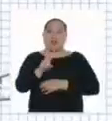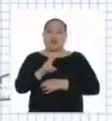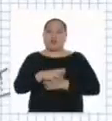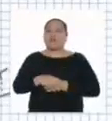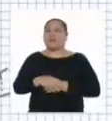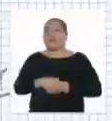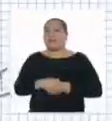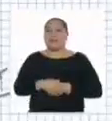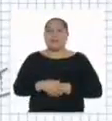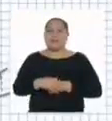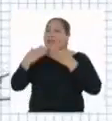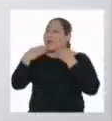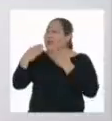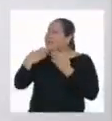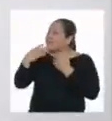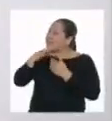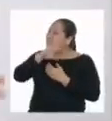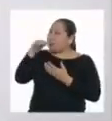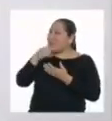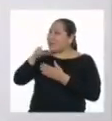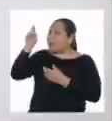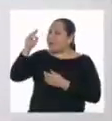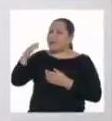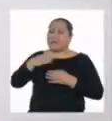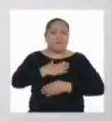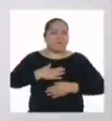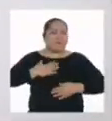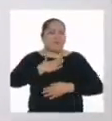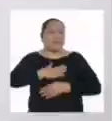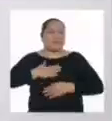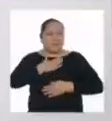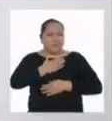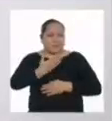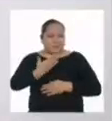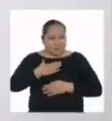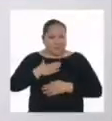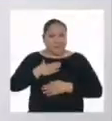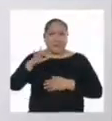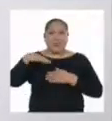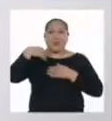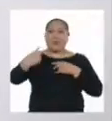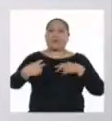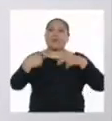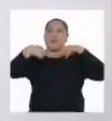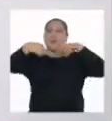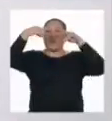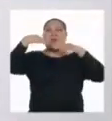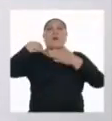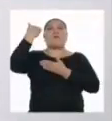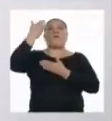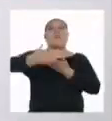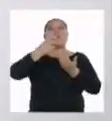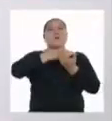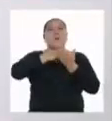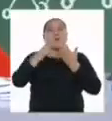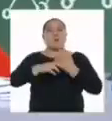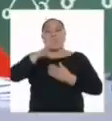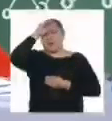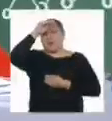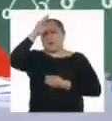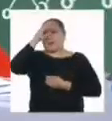hoy. Gracias por todo, profesora. El placer es mío, Yanira. Nos vemos en el próximo programa, chicas y